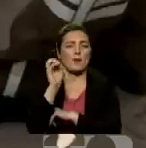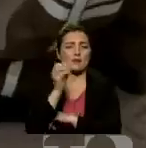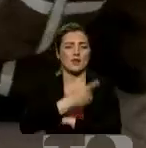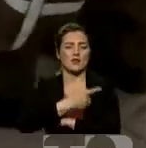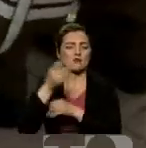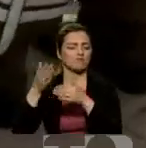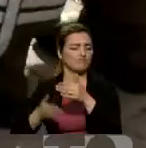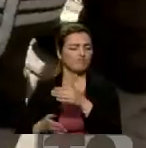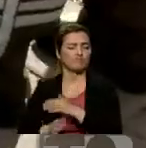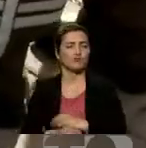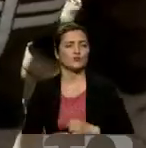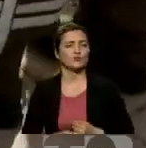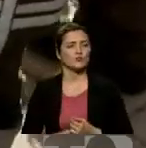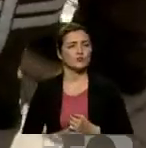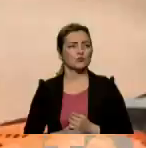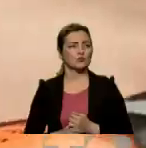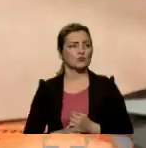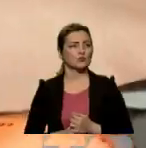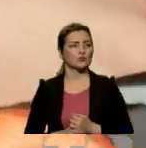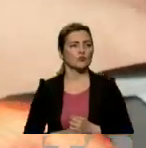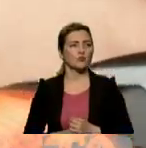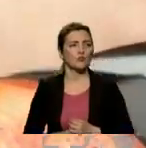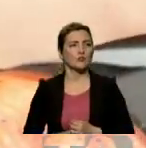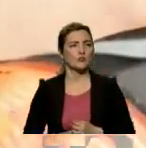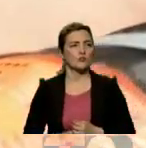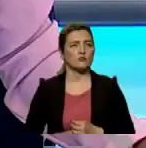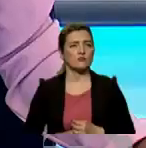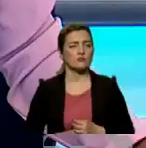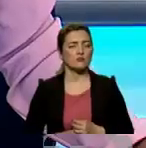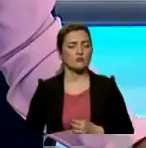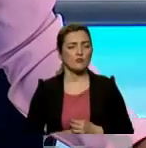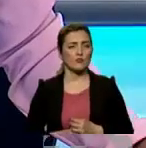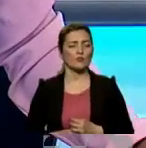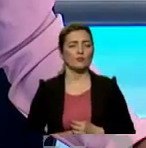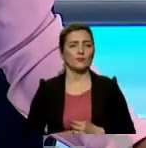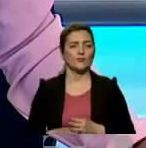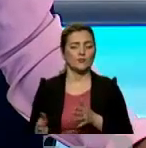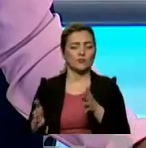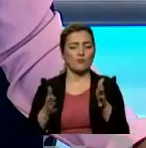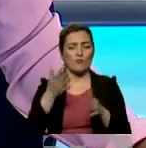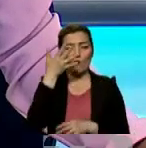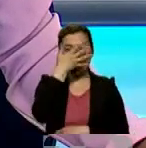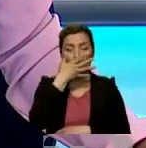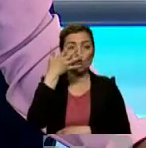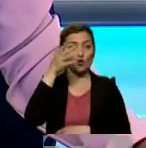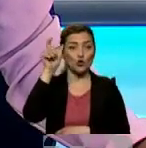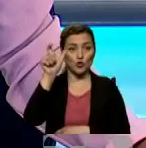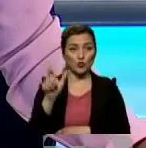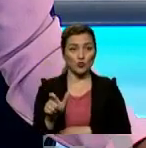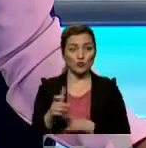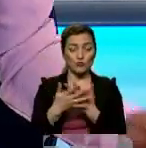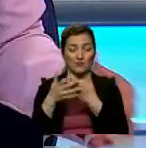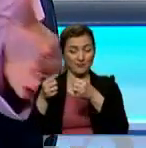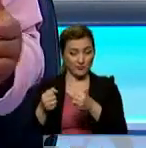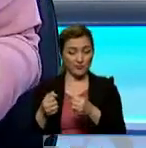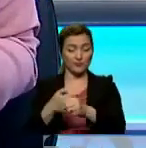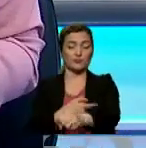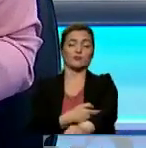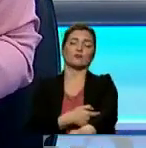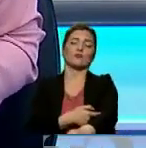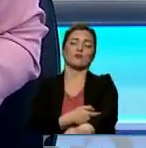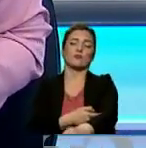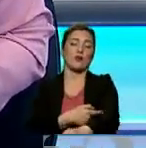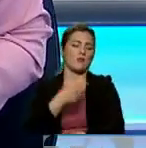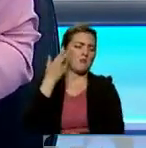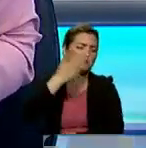90 días. En Quito, Paul Coello, 24 horas. En Esmeraldas, una persona privada de libertad que